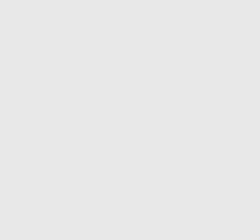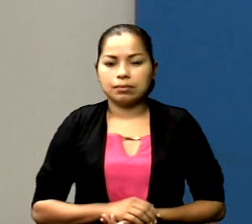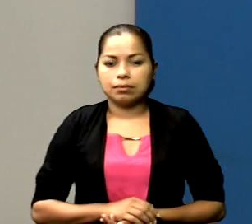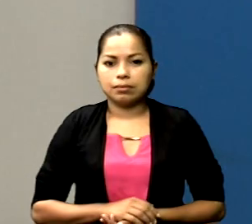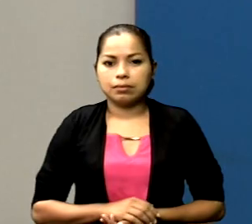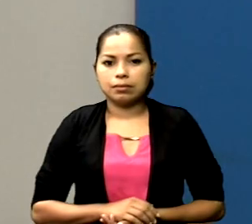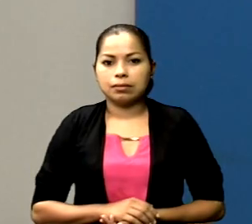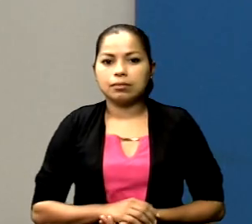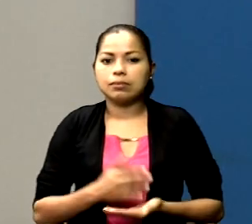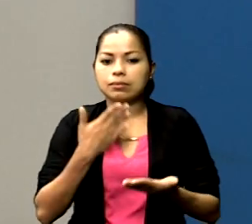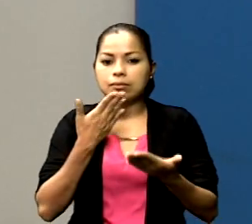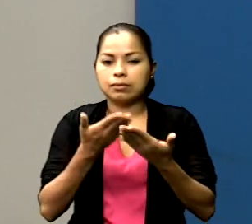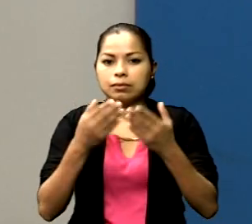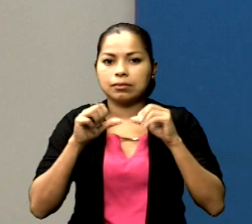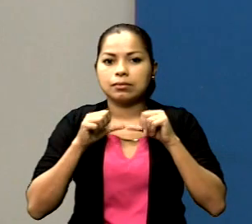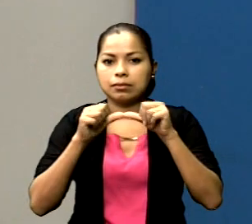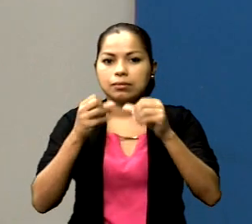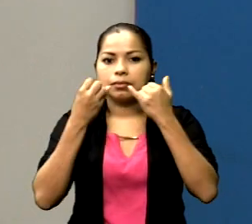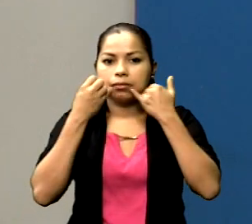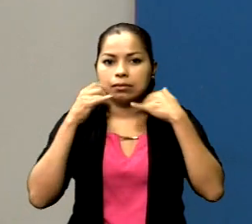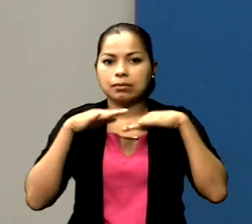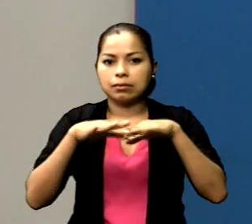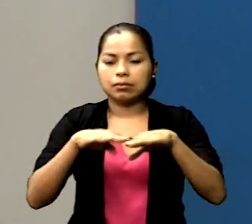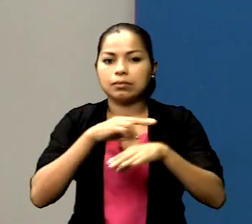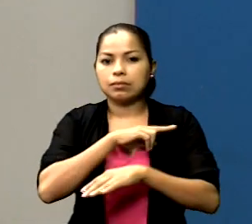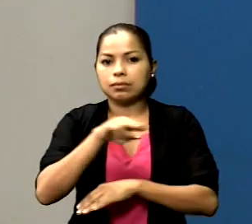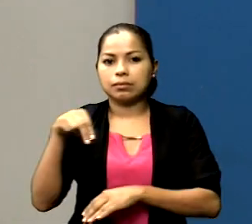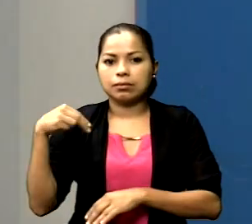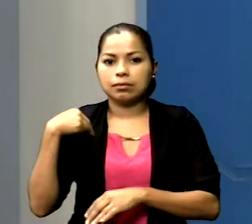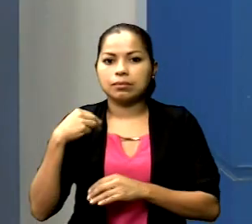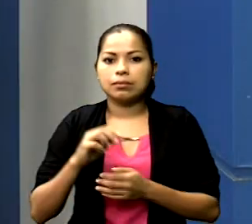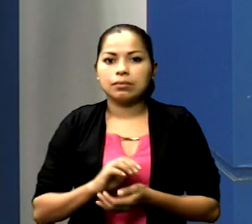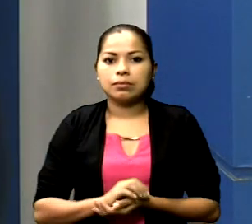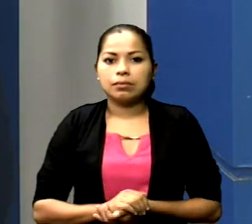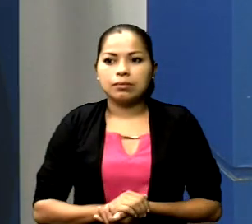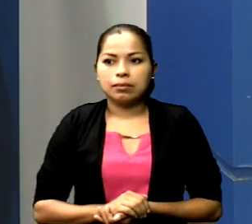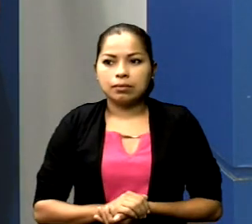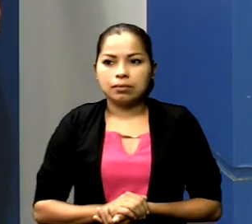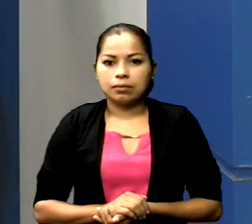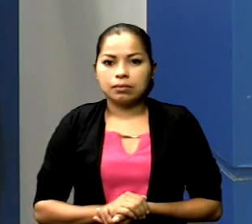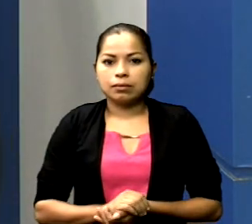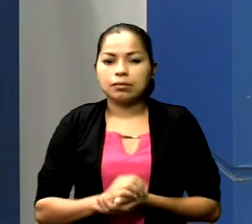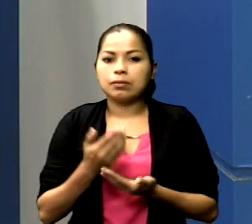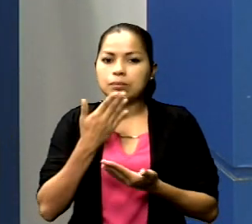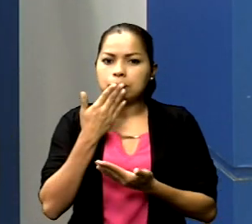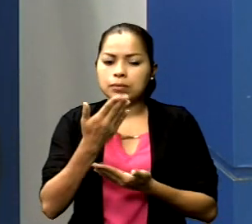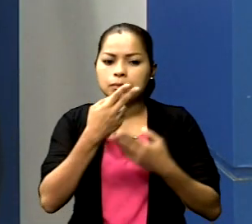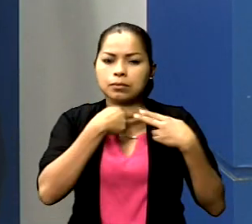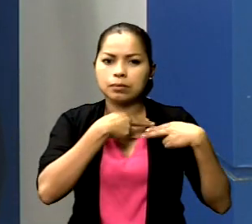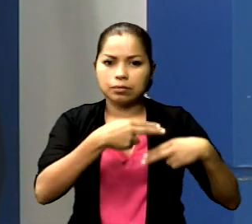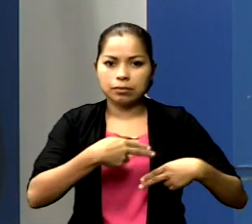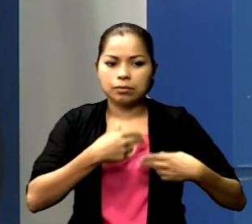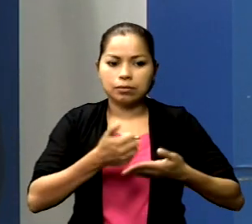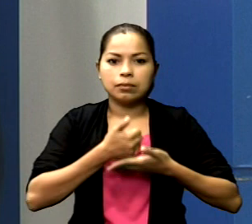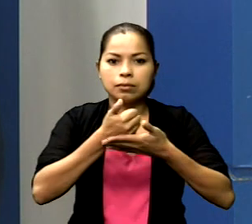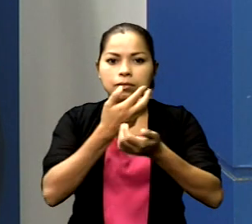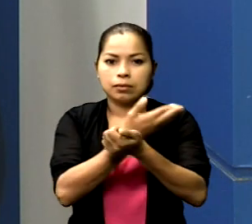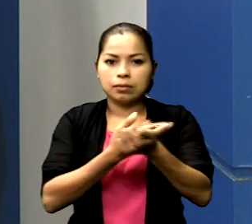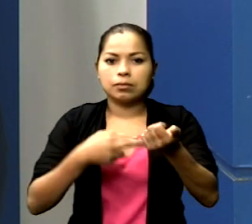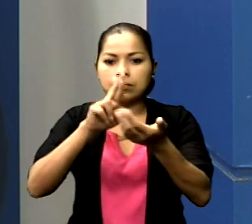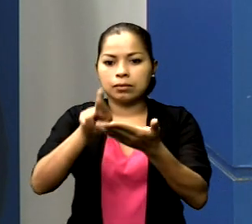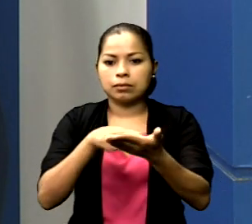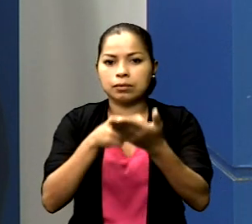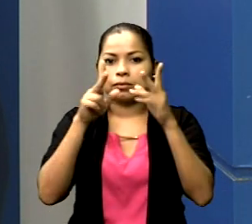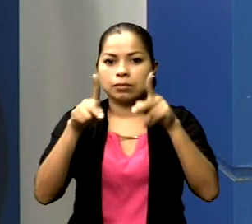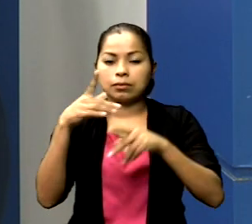Gracias por continuar informándose con nosotros. Un gesto humanitario es donar sangre a